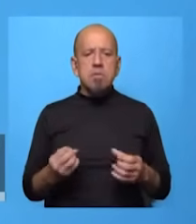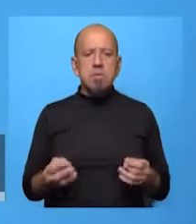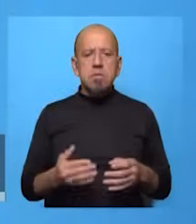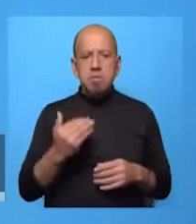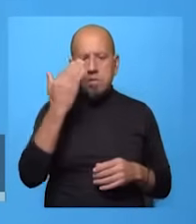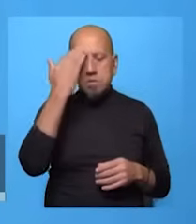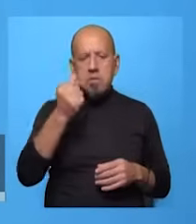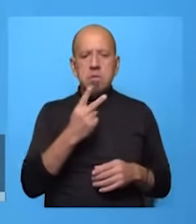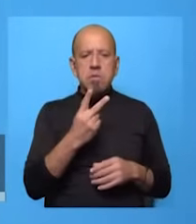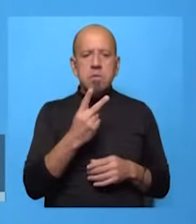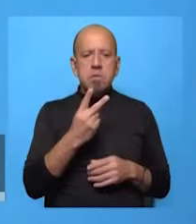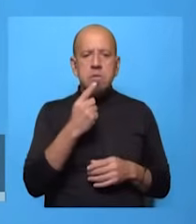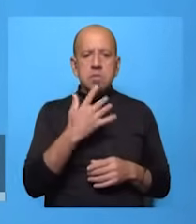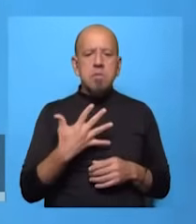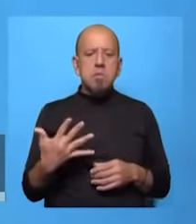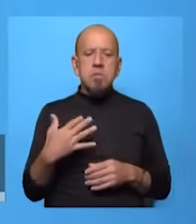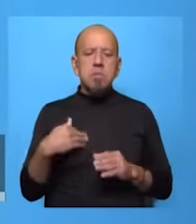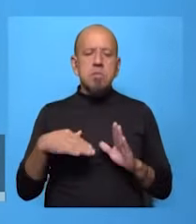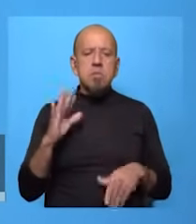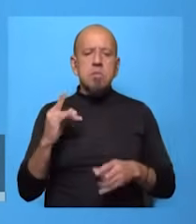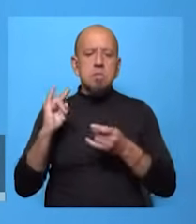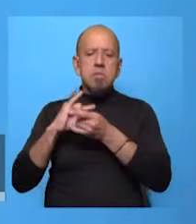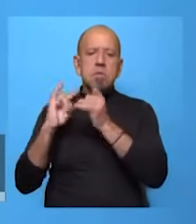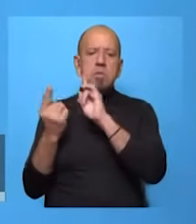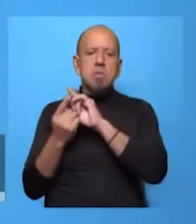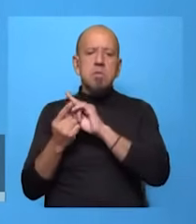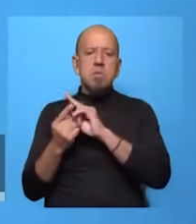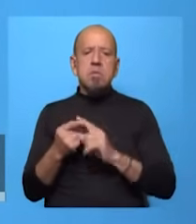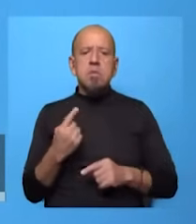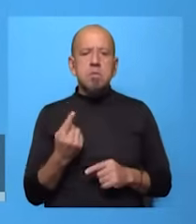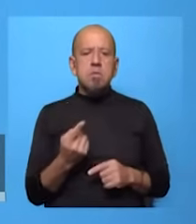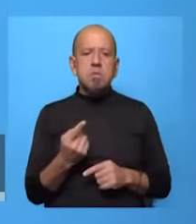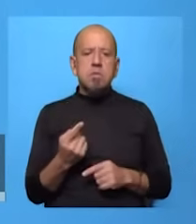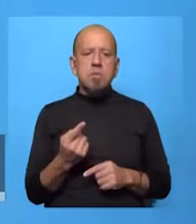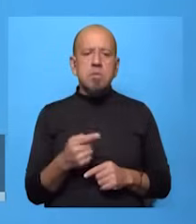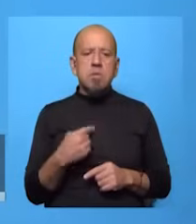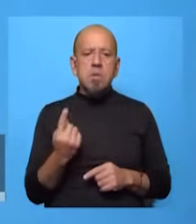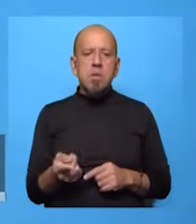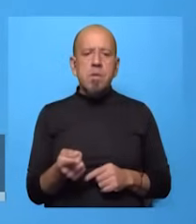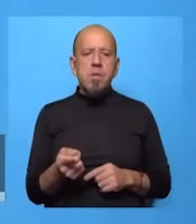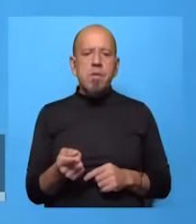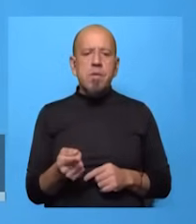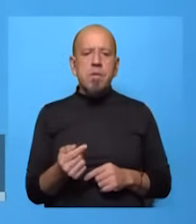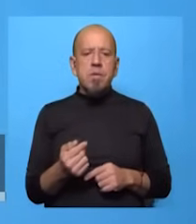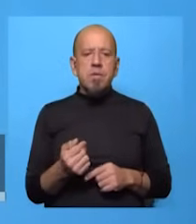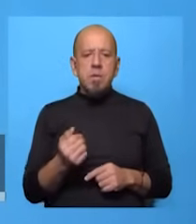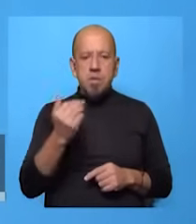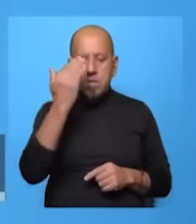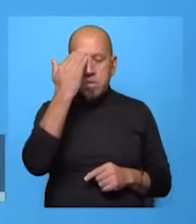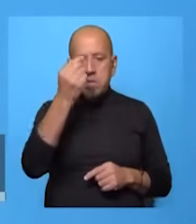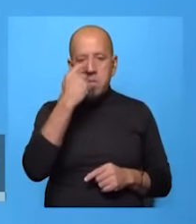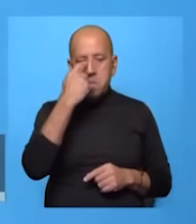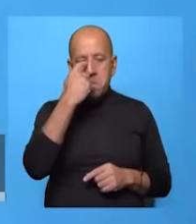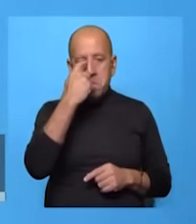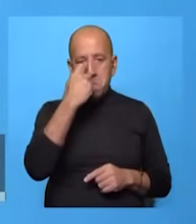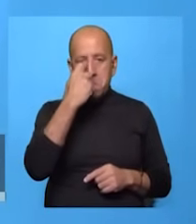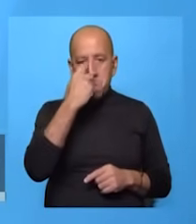ganó en el 2005 con mayoría parlamentaria y en primera vuelta y posteriormente después el frente amplio logró ganar